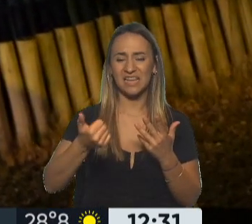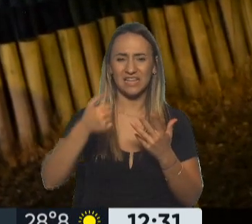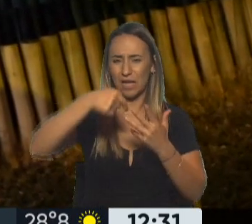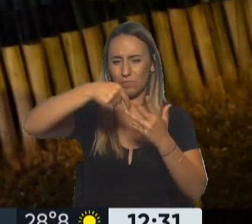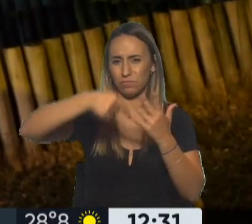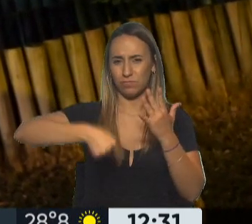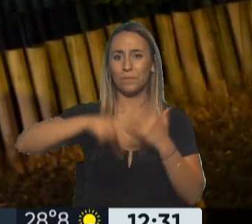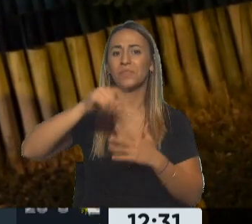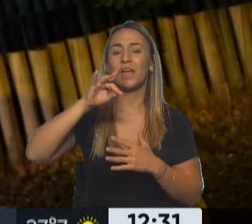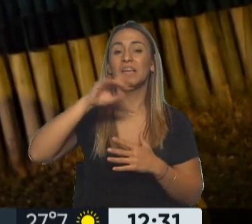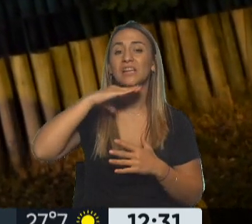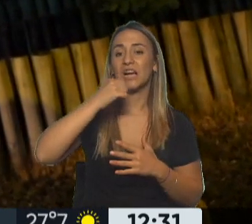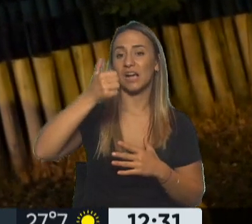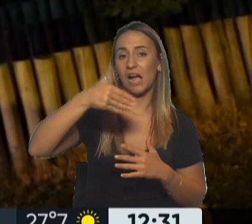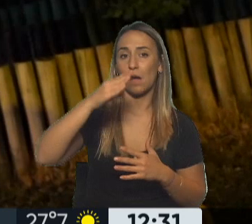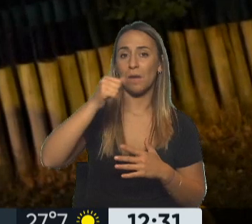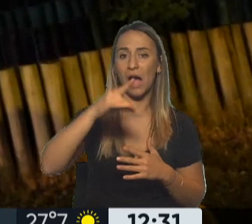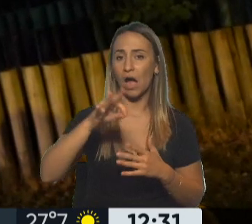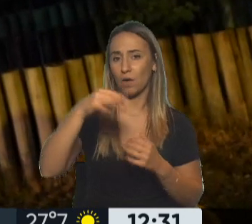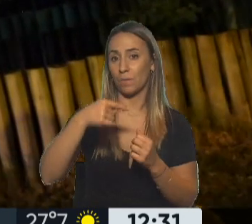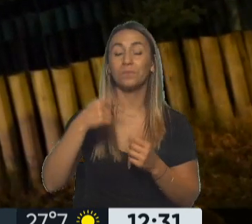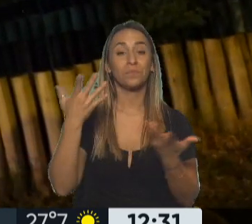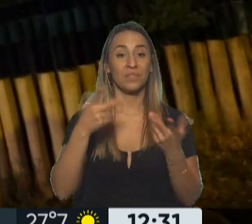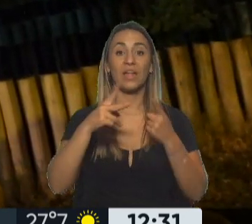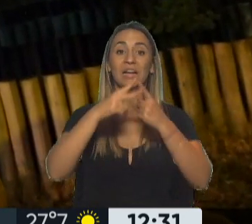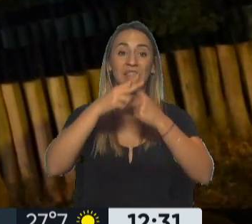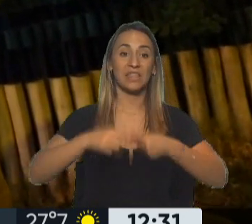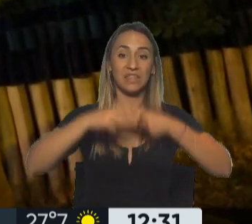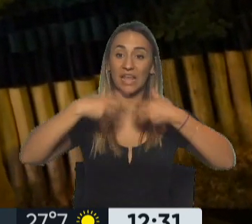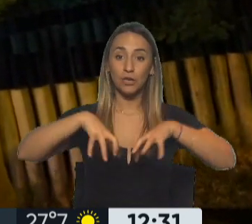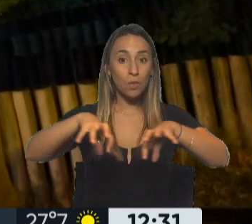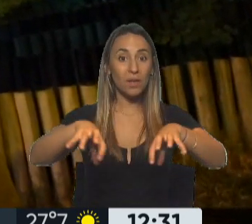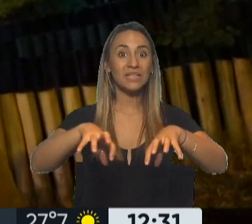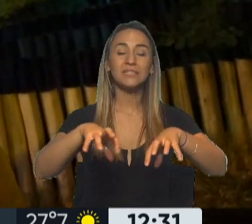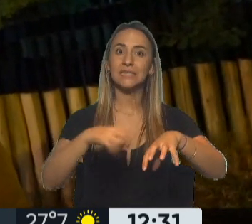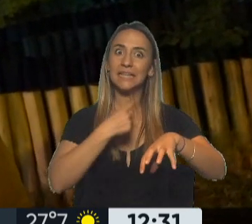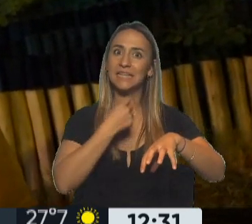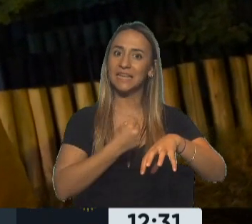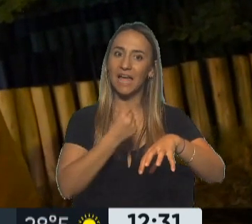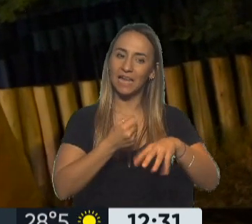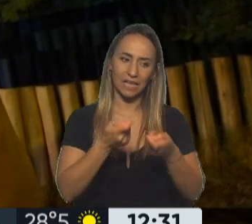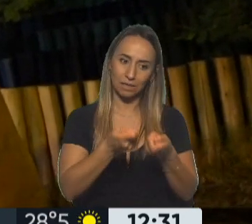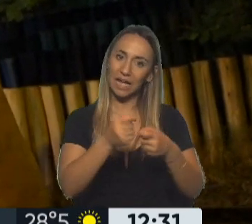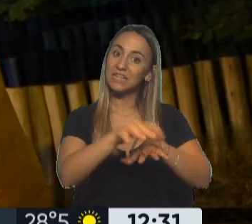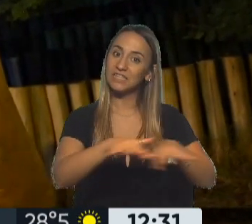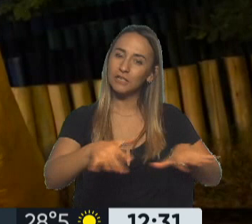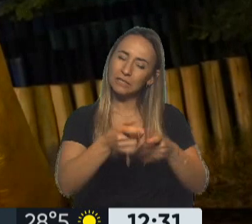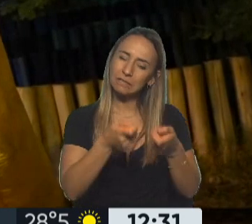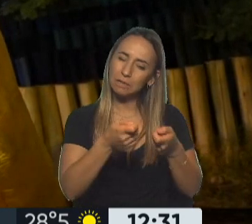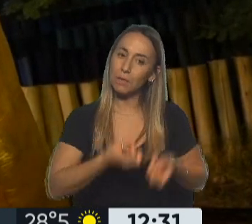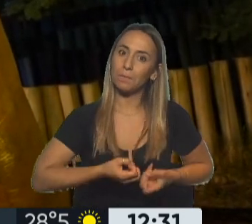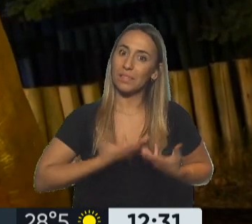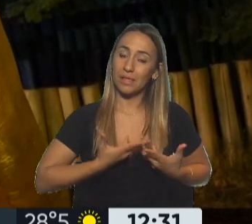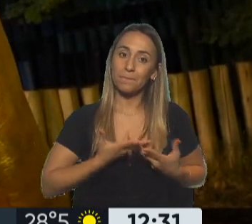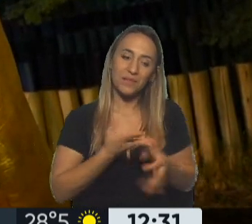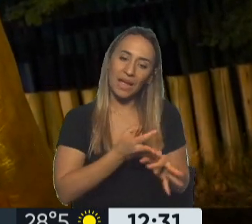Diamante, Santicelli y muchos más. Tecnópolis busca despertar vocaciones en las infancias y enseñar a través de la experiencia.